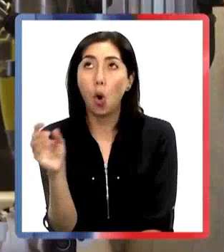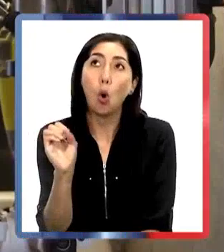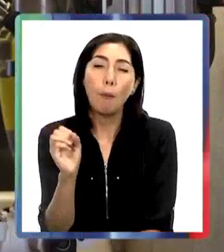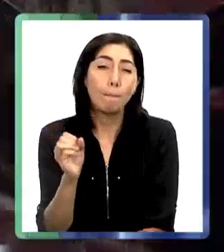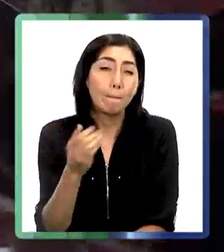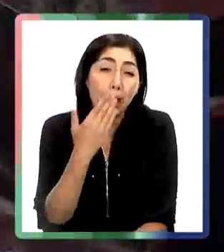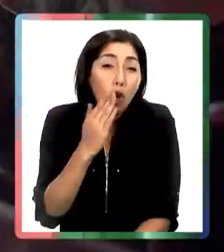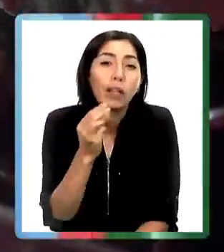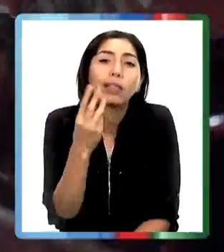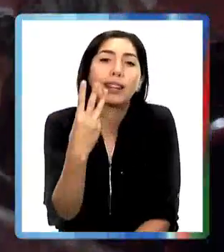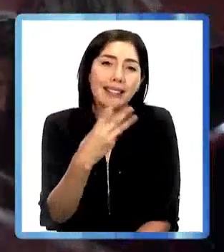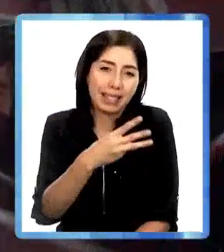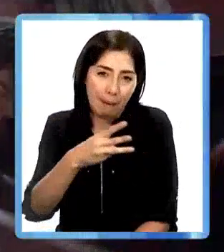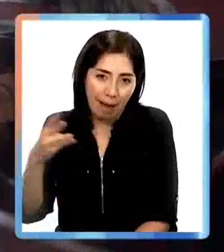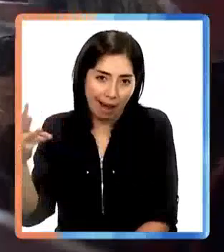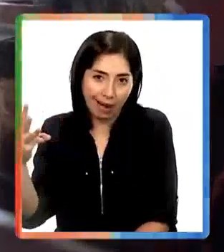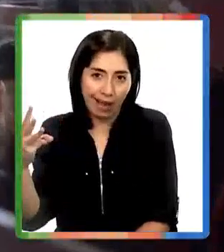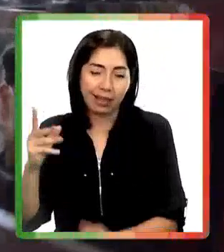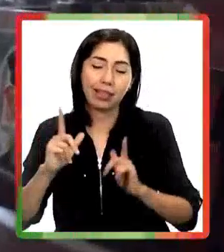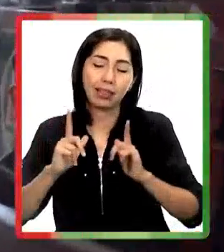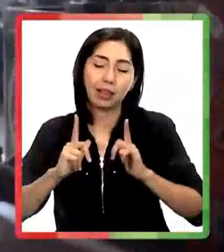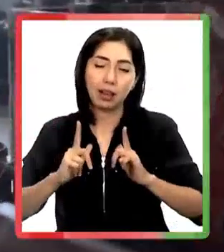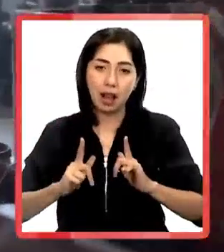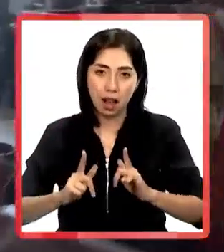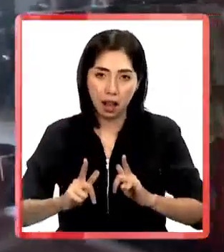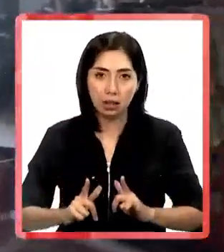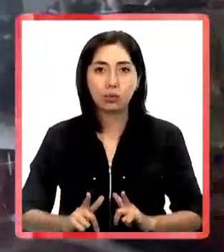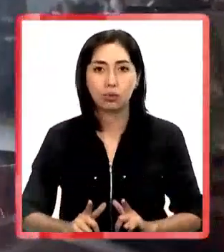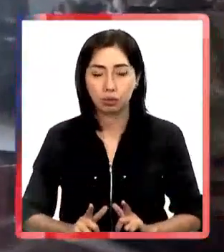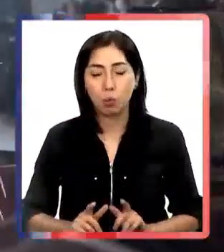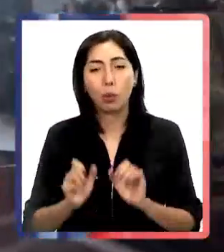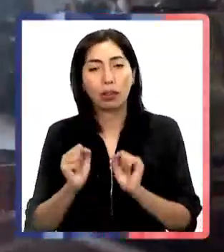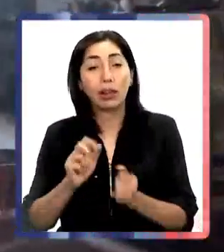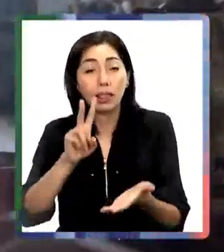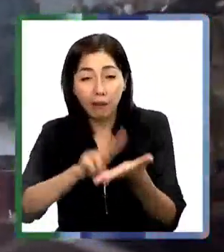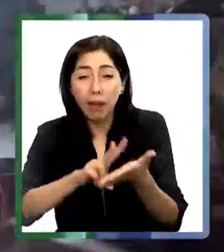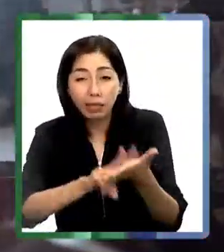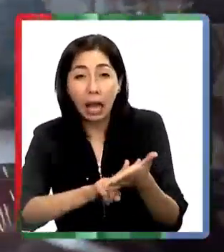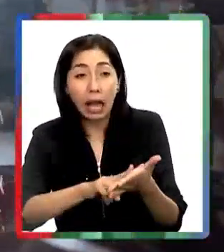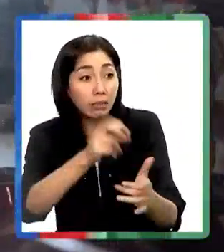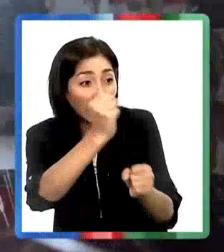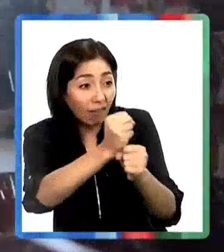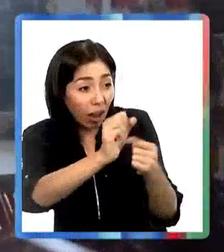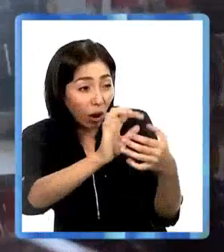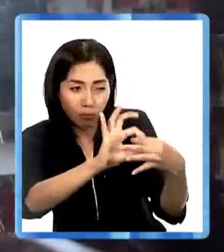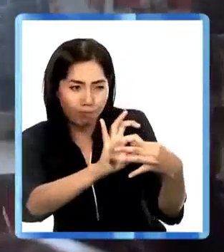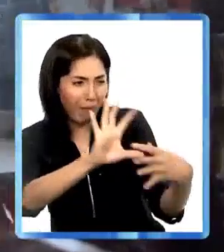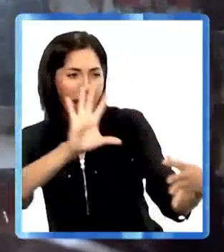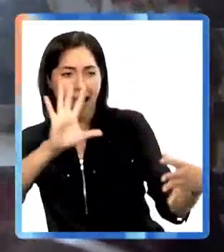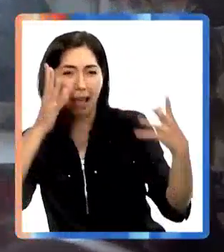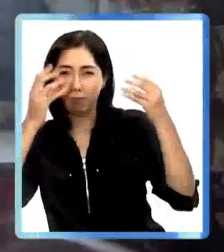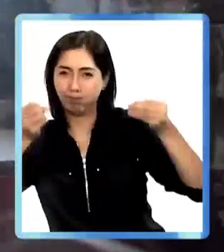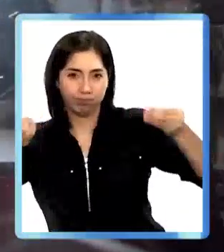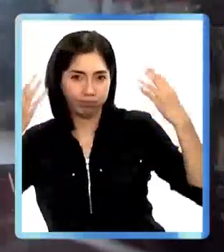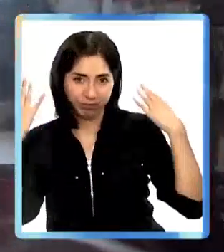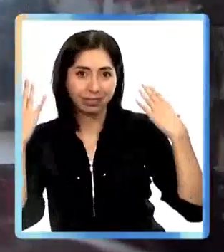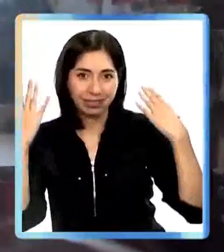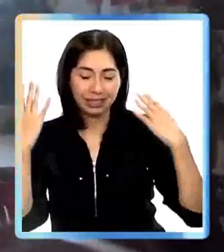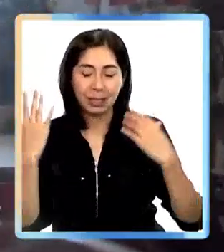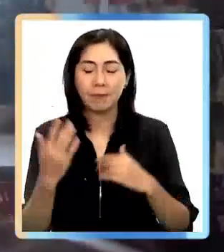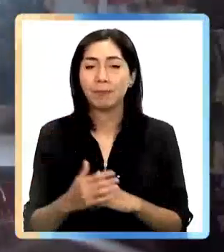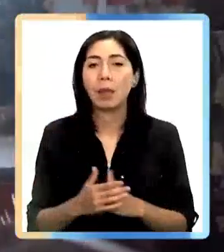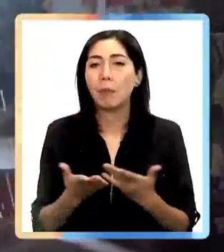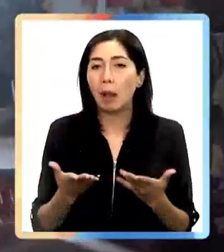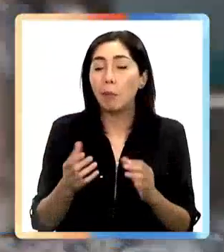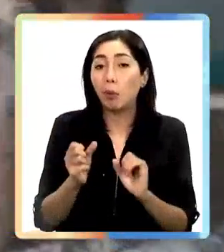idealmente 3 semanas de descanso para generar una real desconexión y poder recuperar alguna fuerza